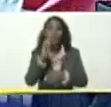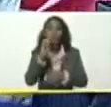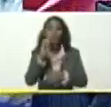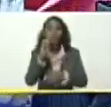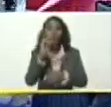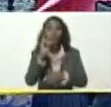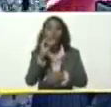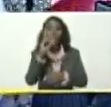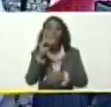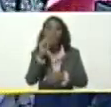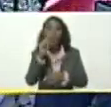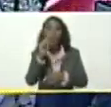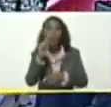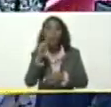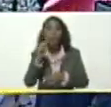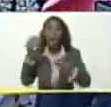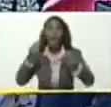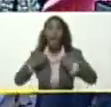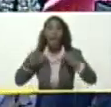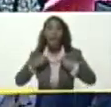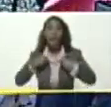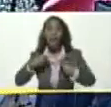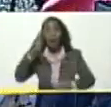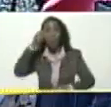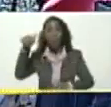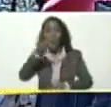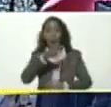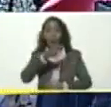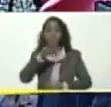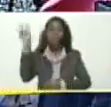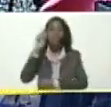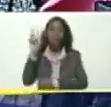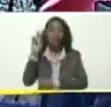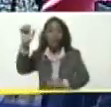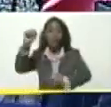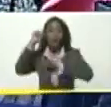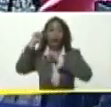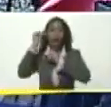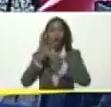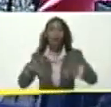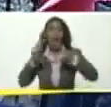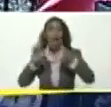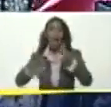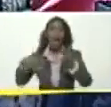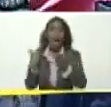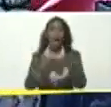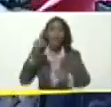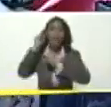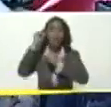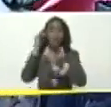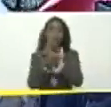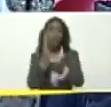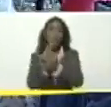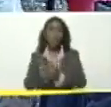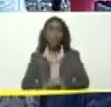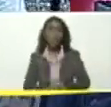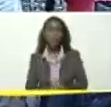Druida. ¡Que viva el pueblo venezolano invencible que somos! ¡Hasta la victoria siempre!